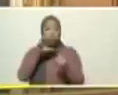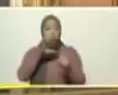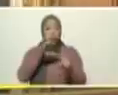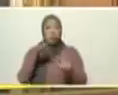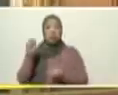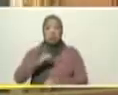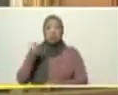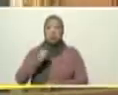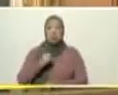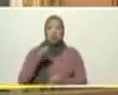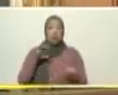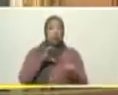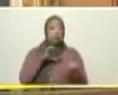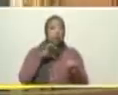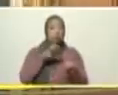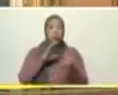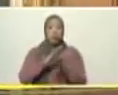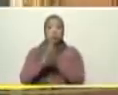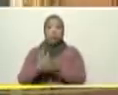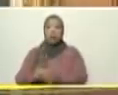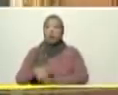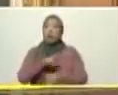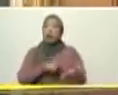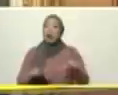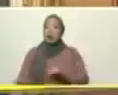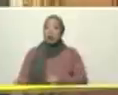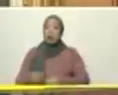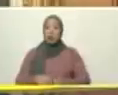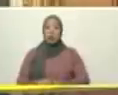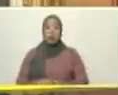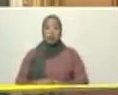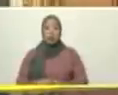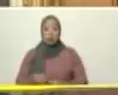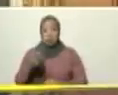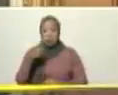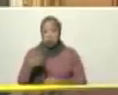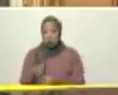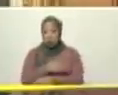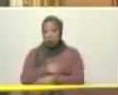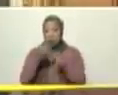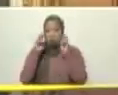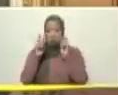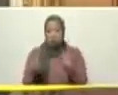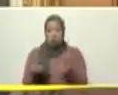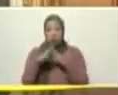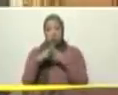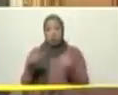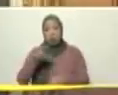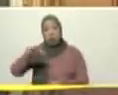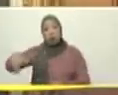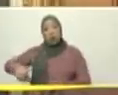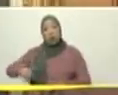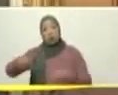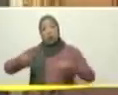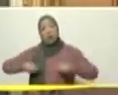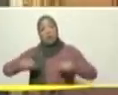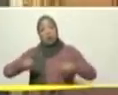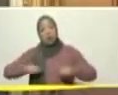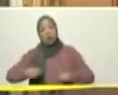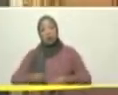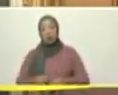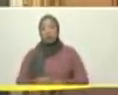en su modalidad que habíamos leído y habíamos visto durante toda nuestra vida en América Latina,